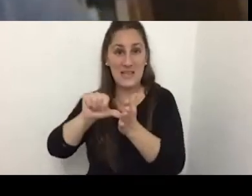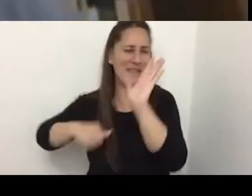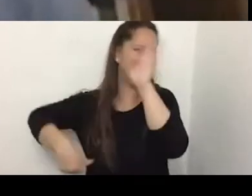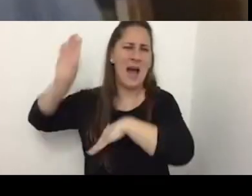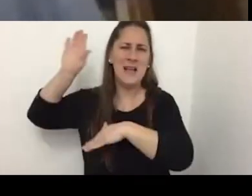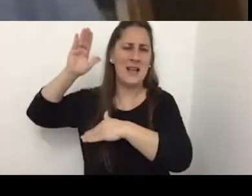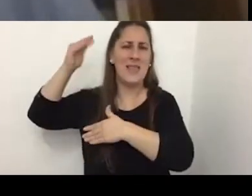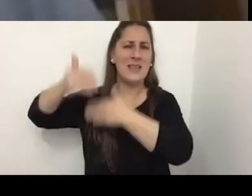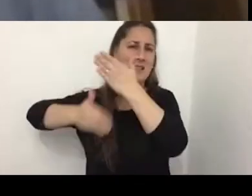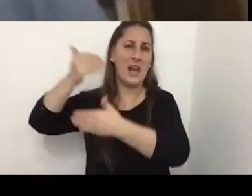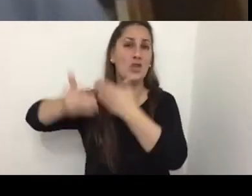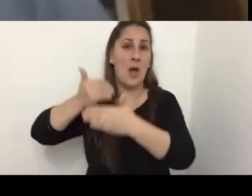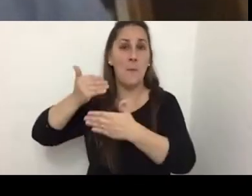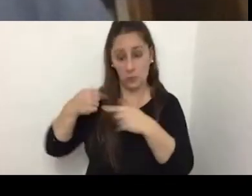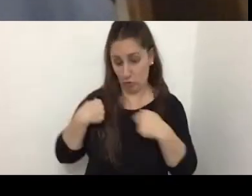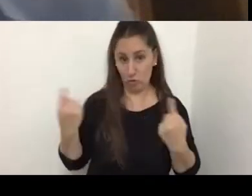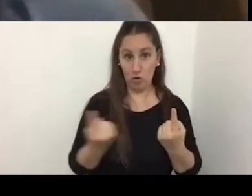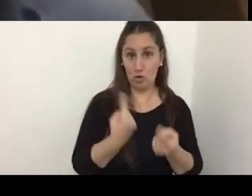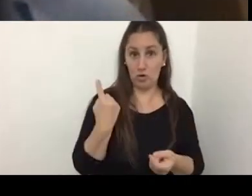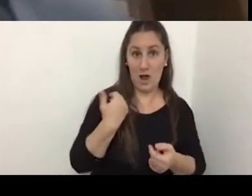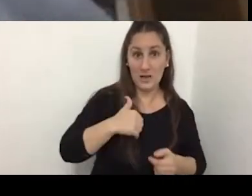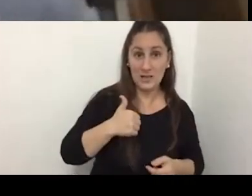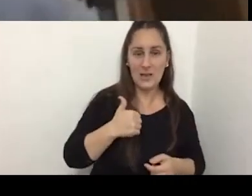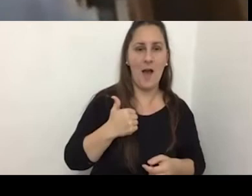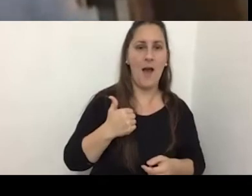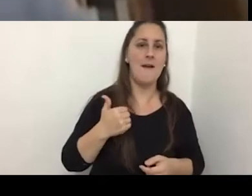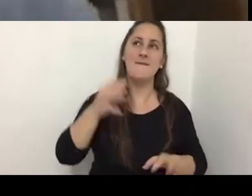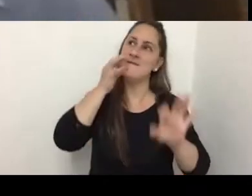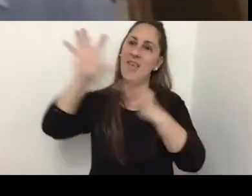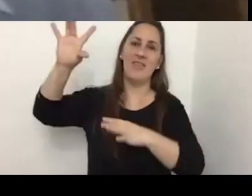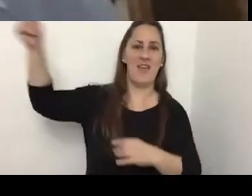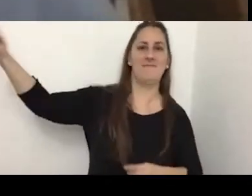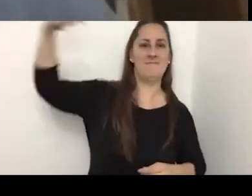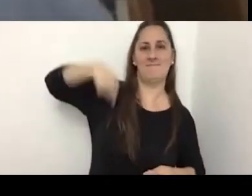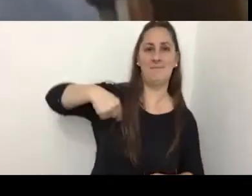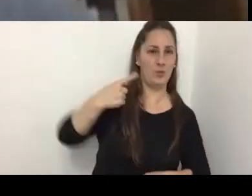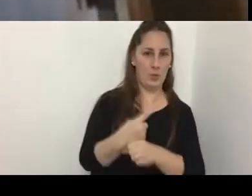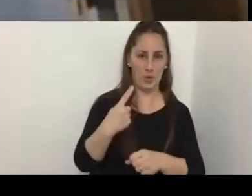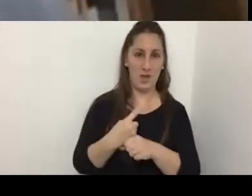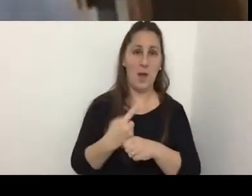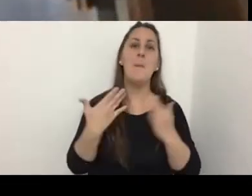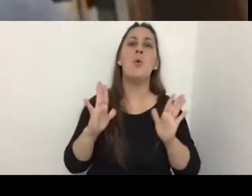si nosotros lo hacíamos, no nos podían vender. Y podíamos ser eventuales